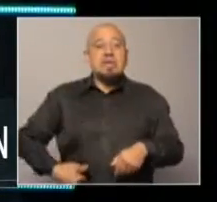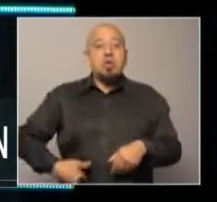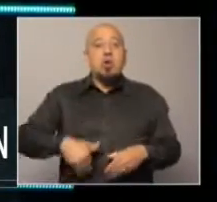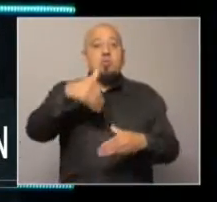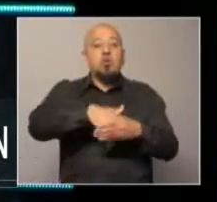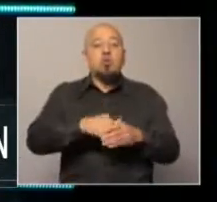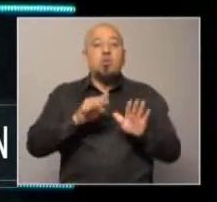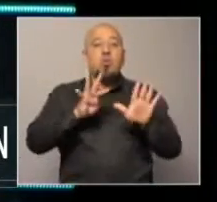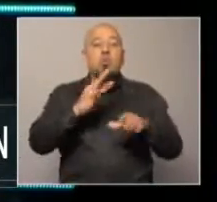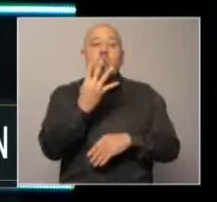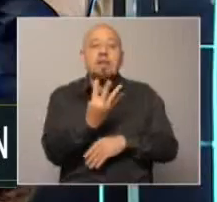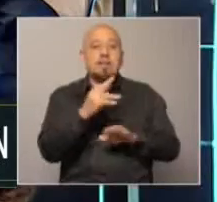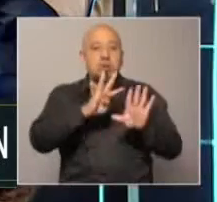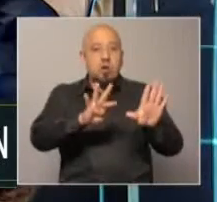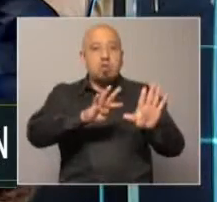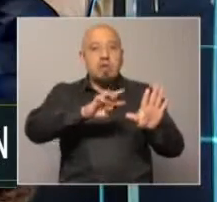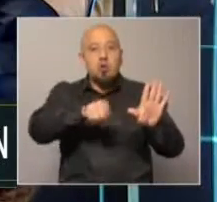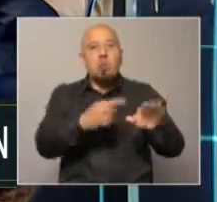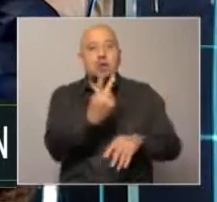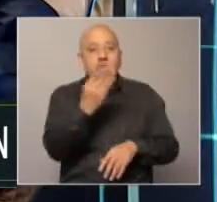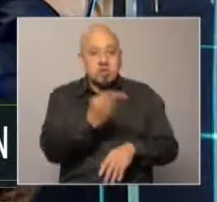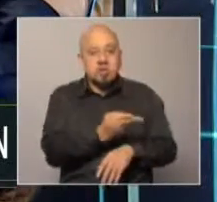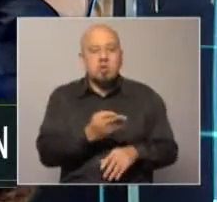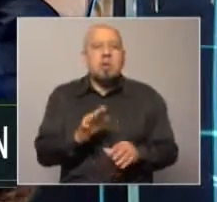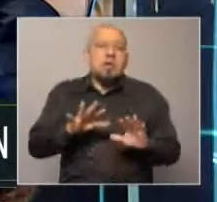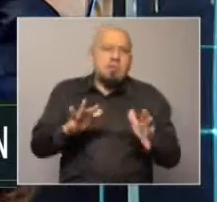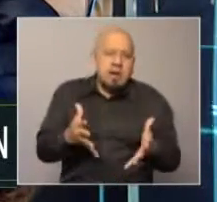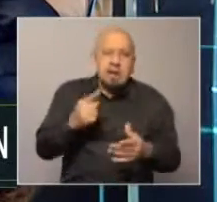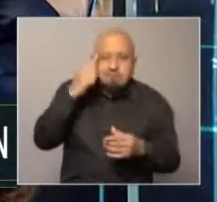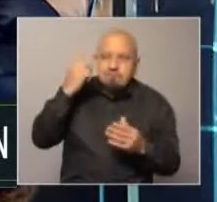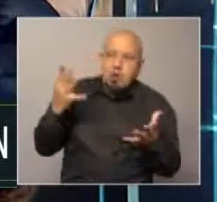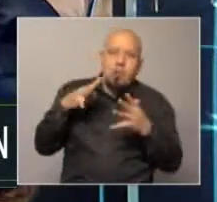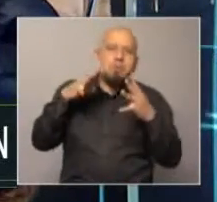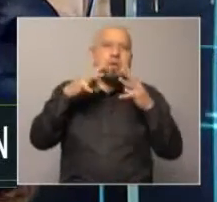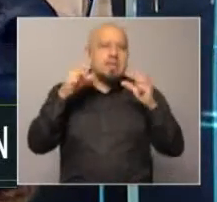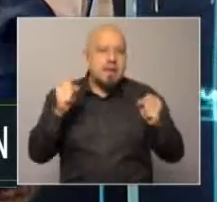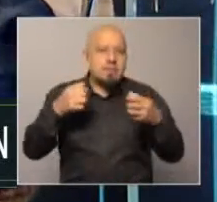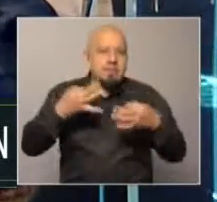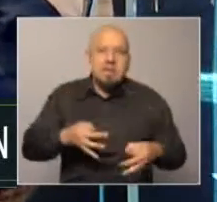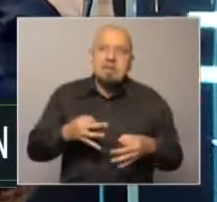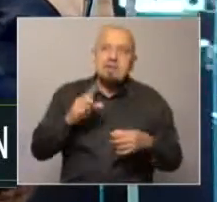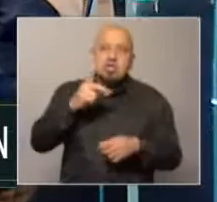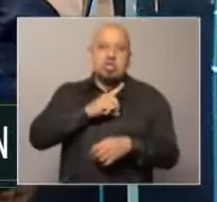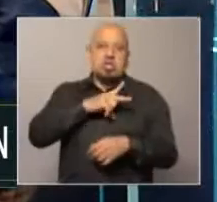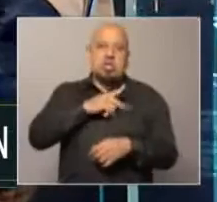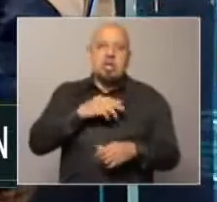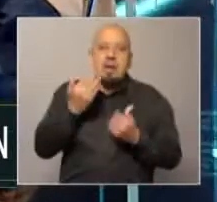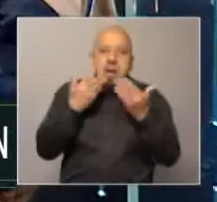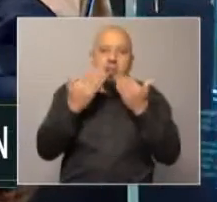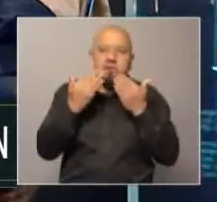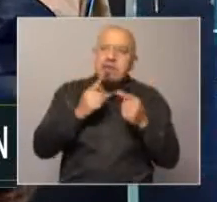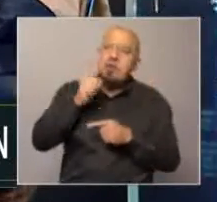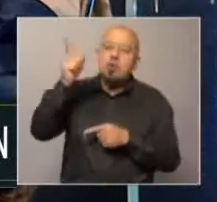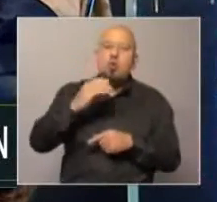49,2% de los habilitados. Para entender un poco más esta situación y este tema, vamos a estar hablando con Claudio